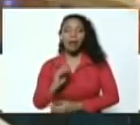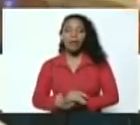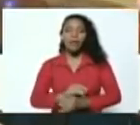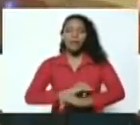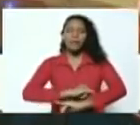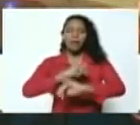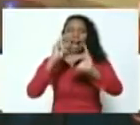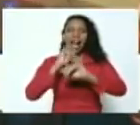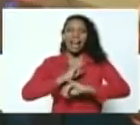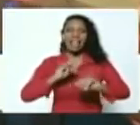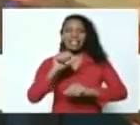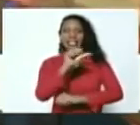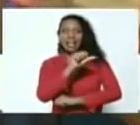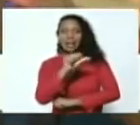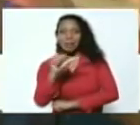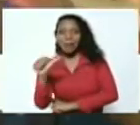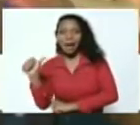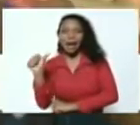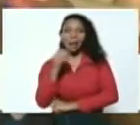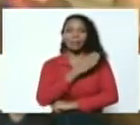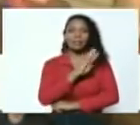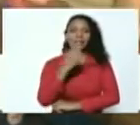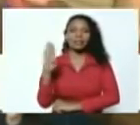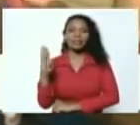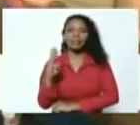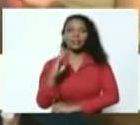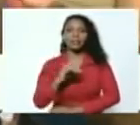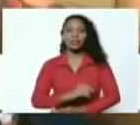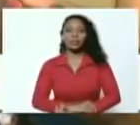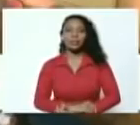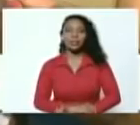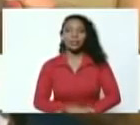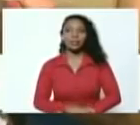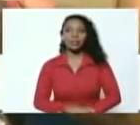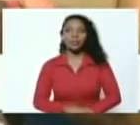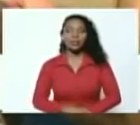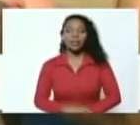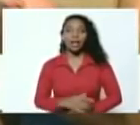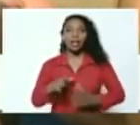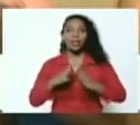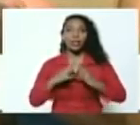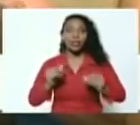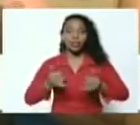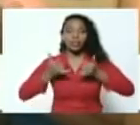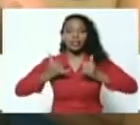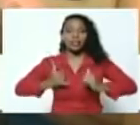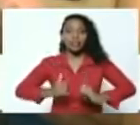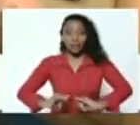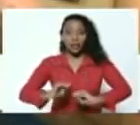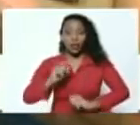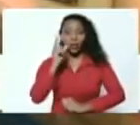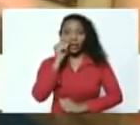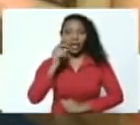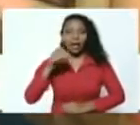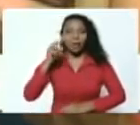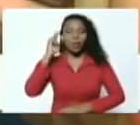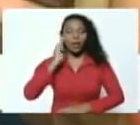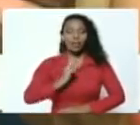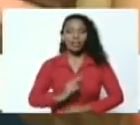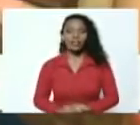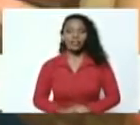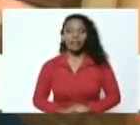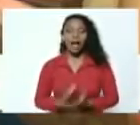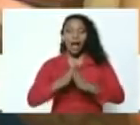Feliz semana del Bicentenario a todos los hijos e hijas de Bolívar, a